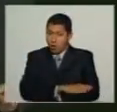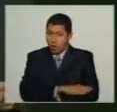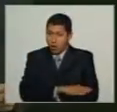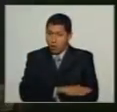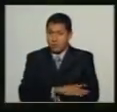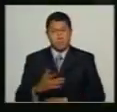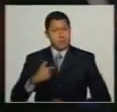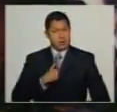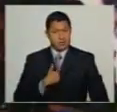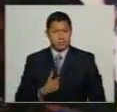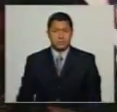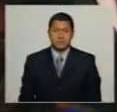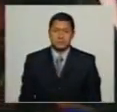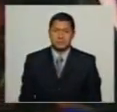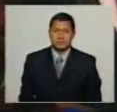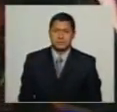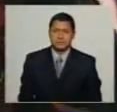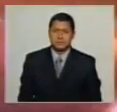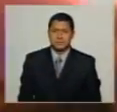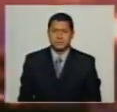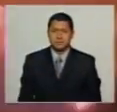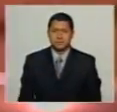para conmigo.